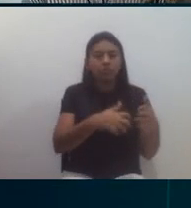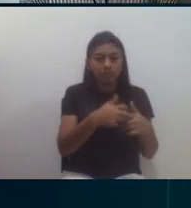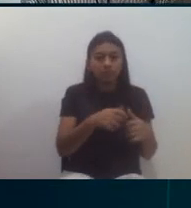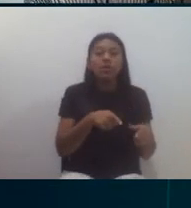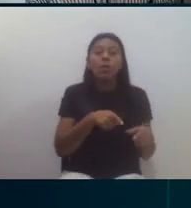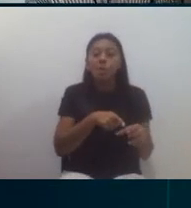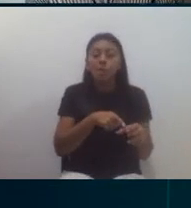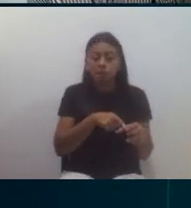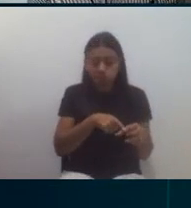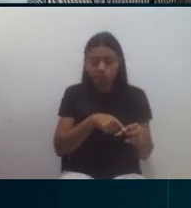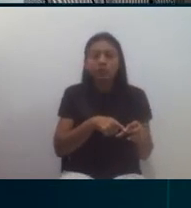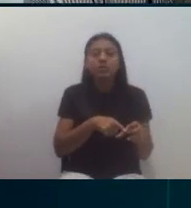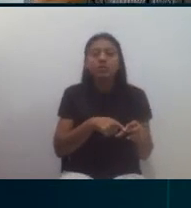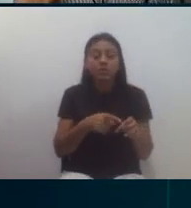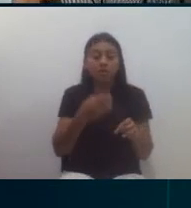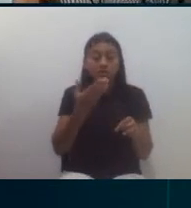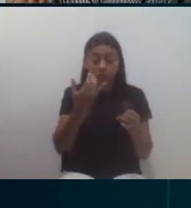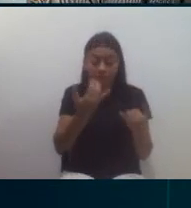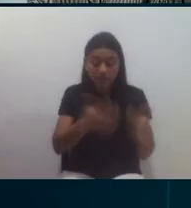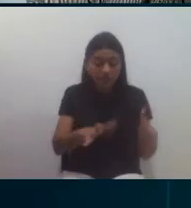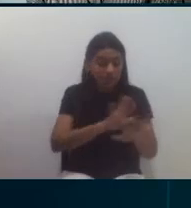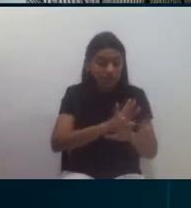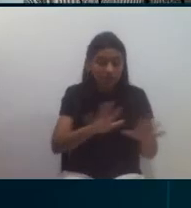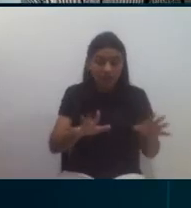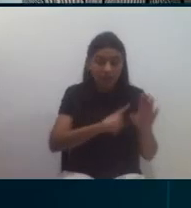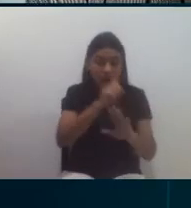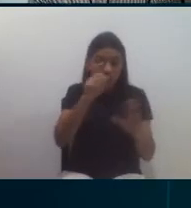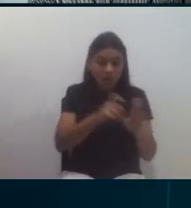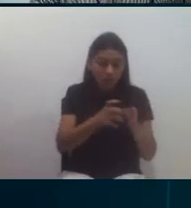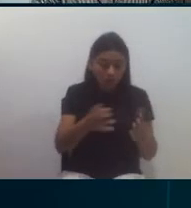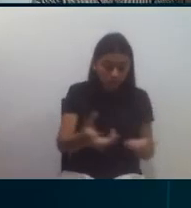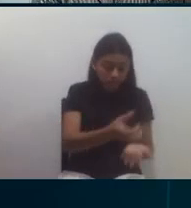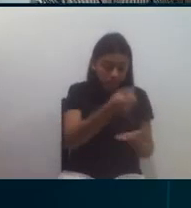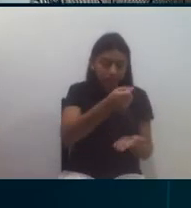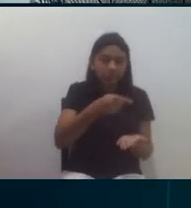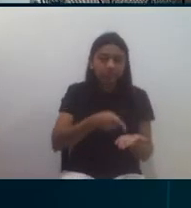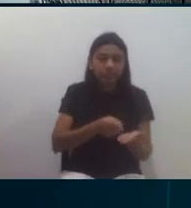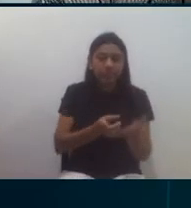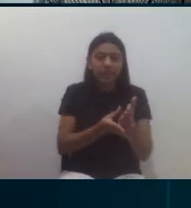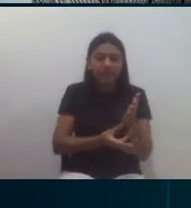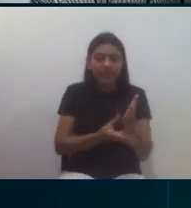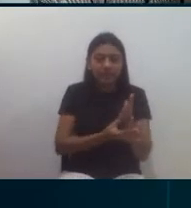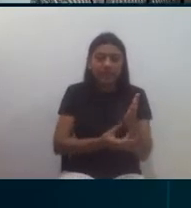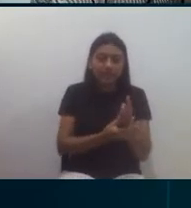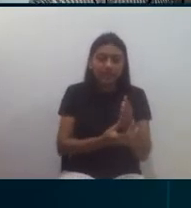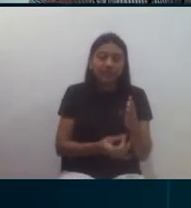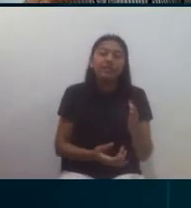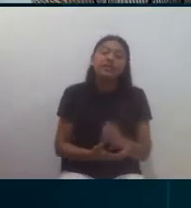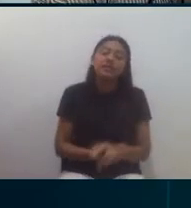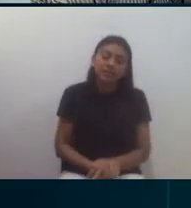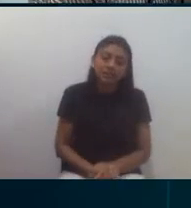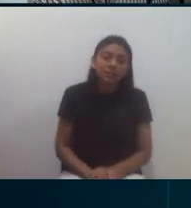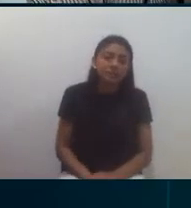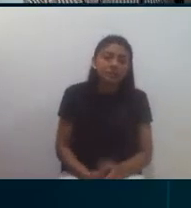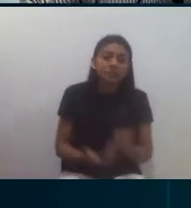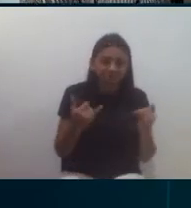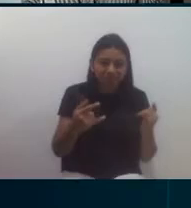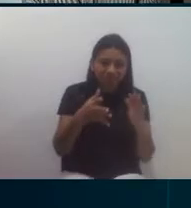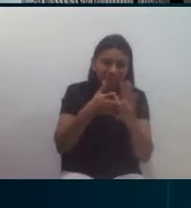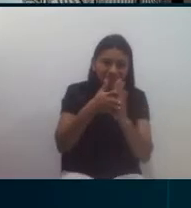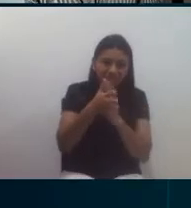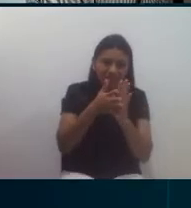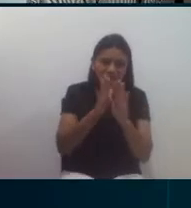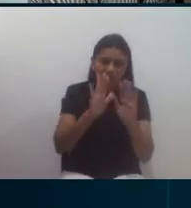líquidos. Ahora, en este caso de estudio vamos a ver la extracción líquido-líquido para luego hacer